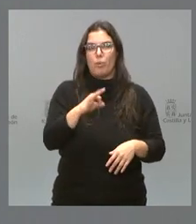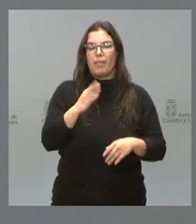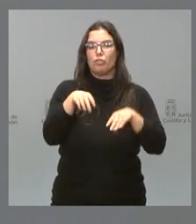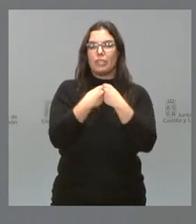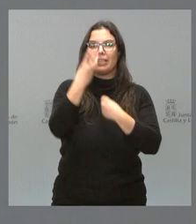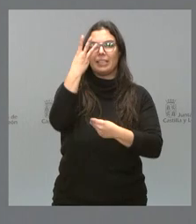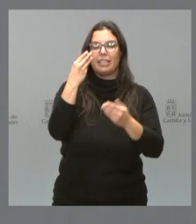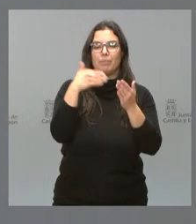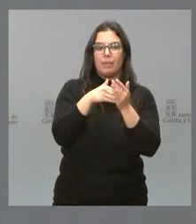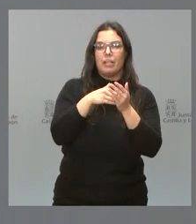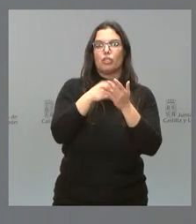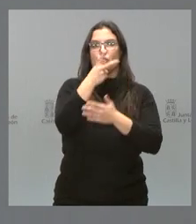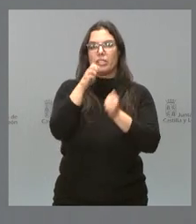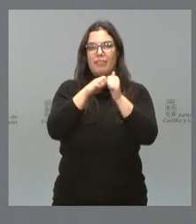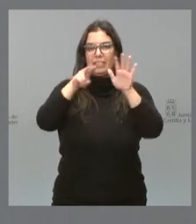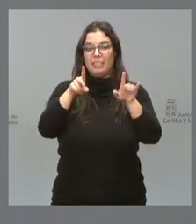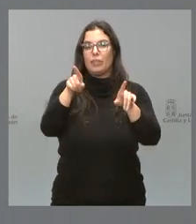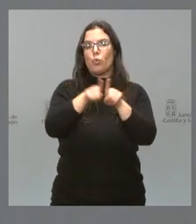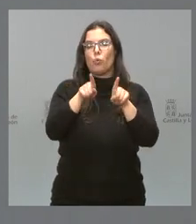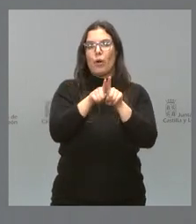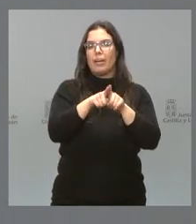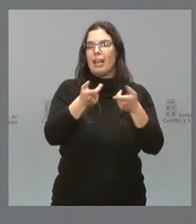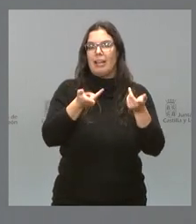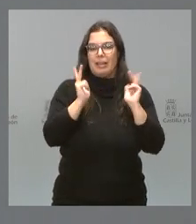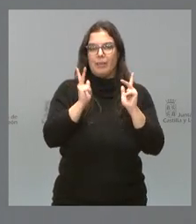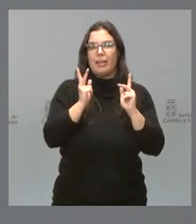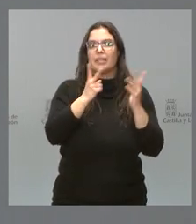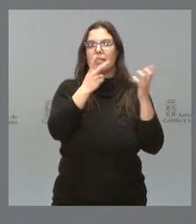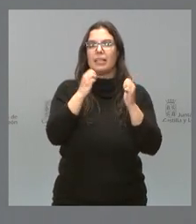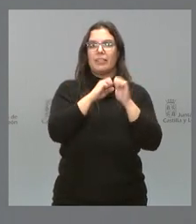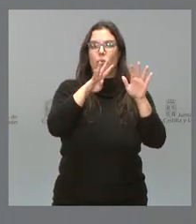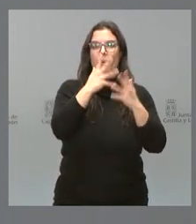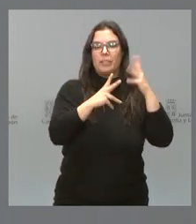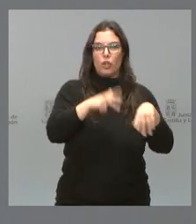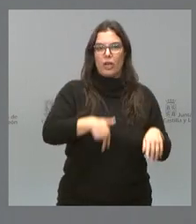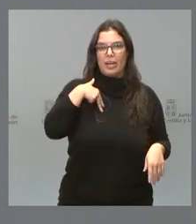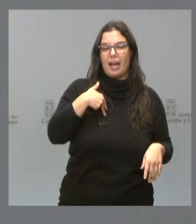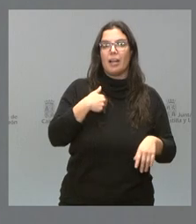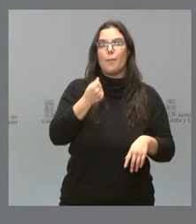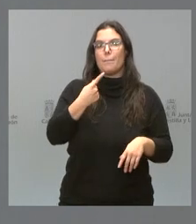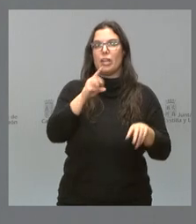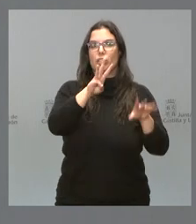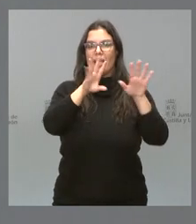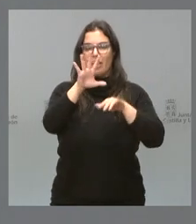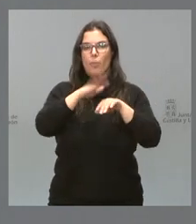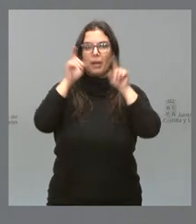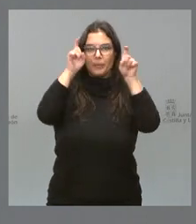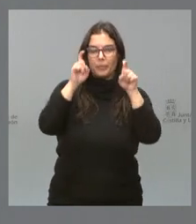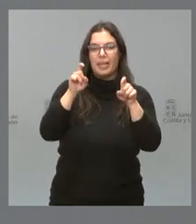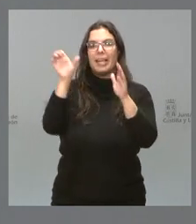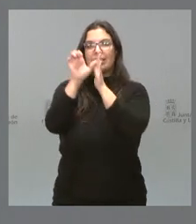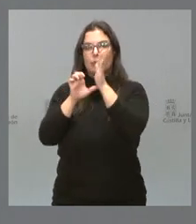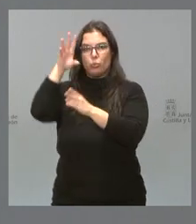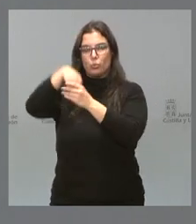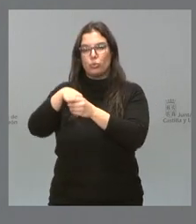3.2007 plazas son de turno libre 799 para docentes 1085 y para estatutarios